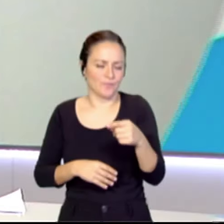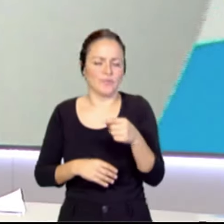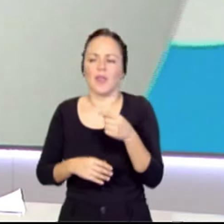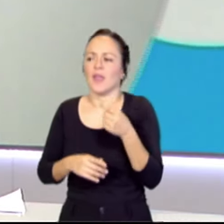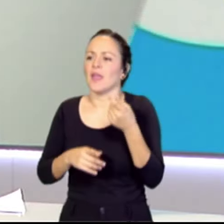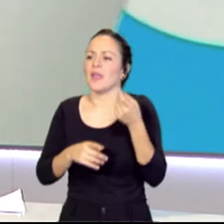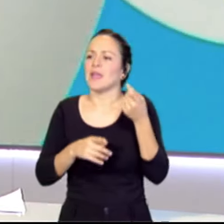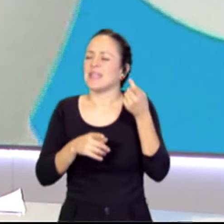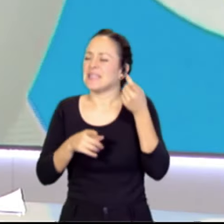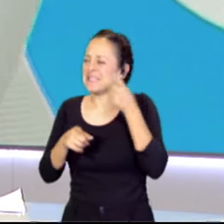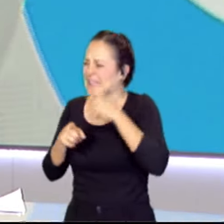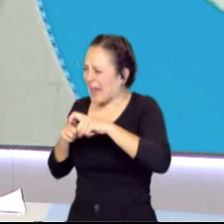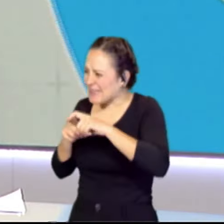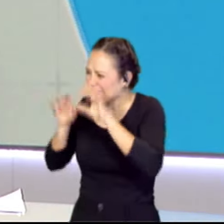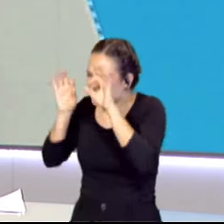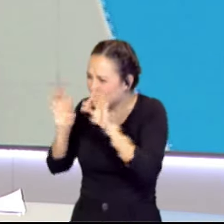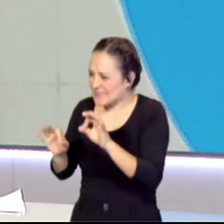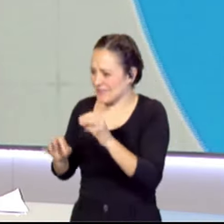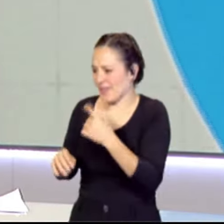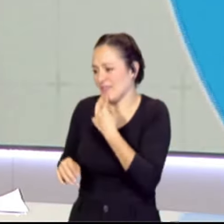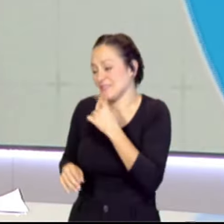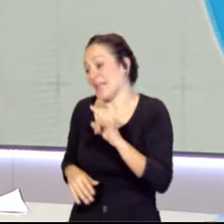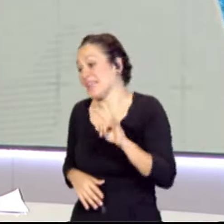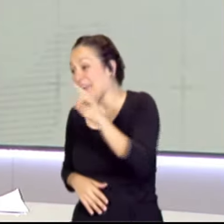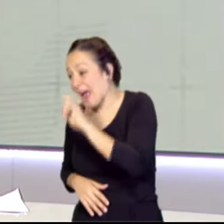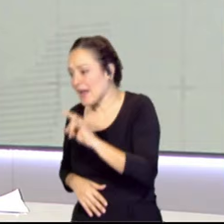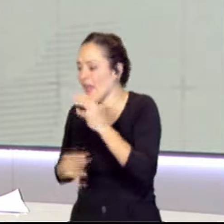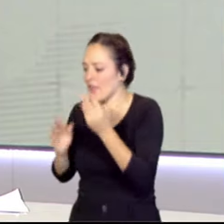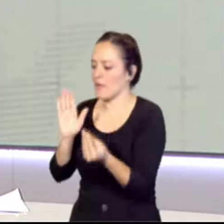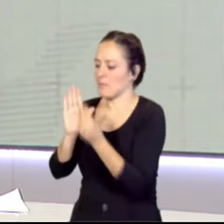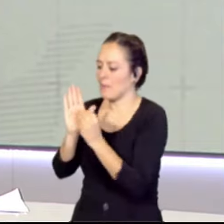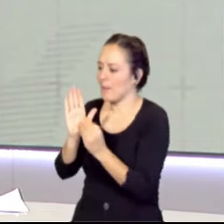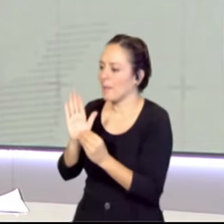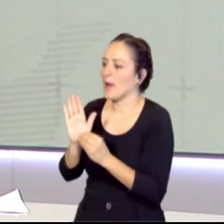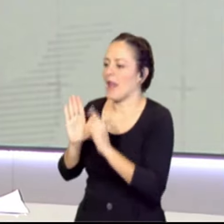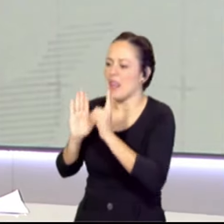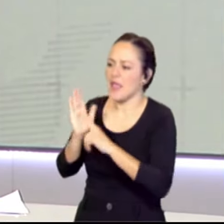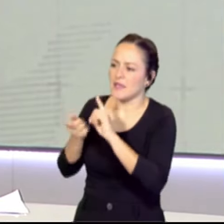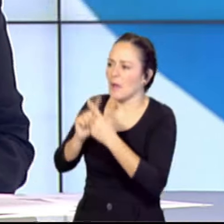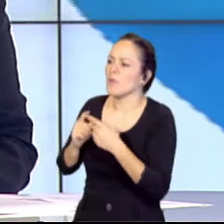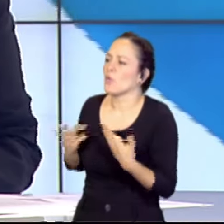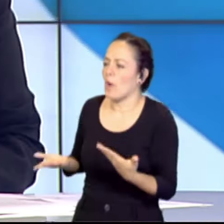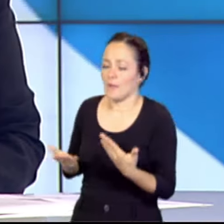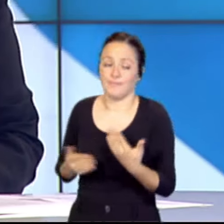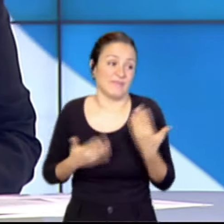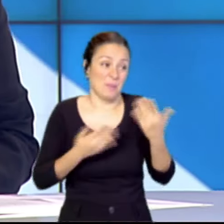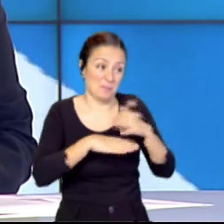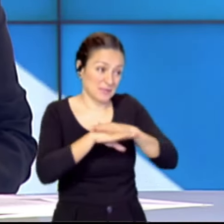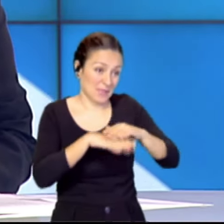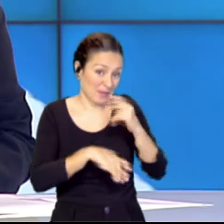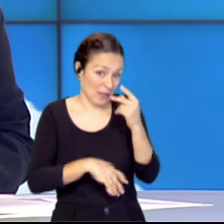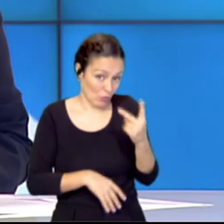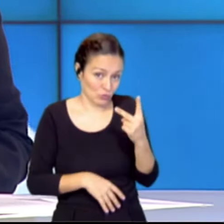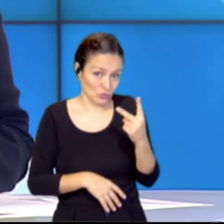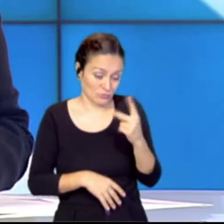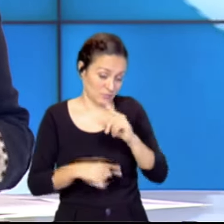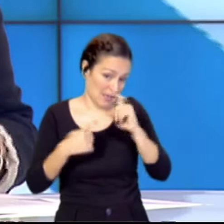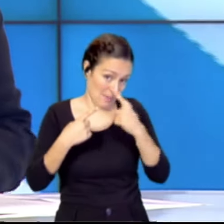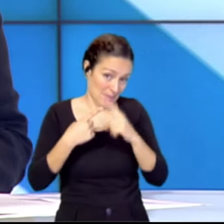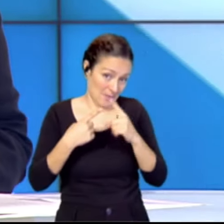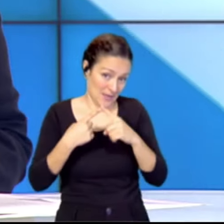características que planteaba canari estar recogidos en ese cambio legal básicamente dos una eh que